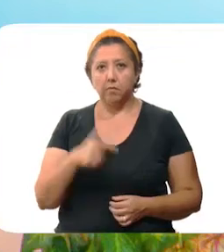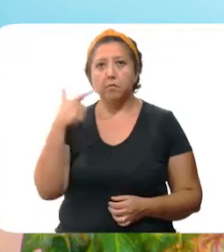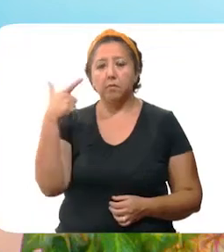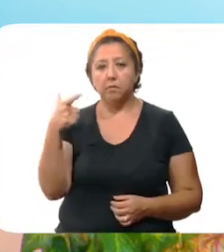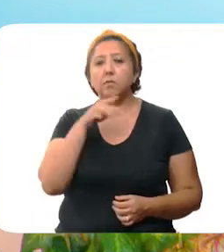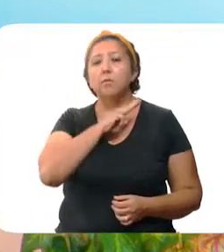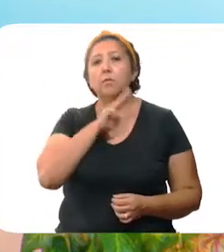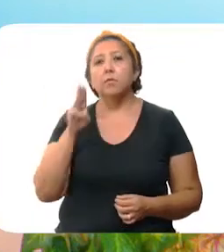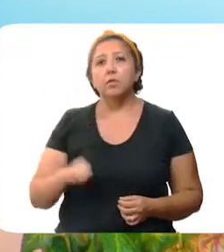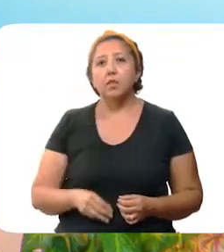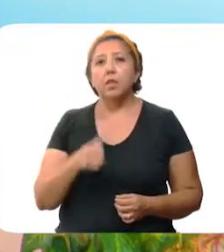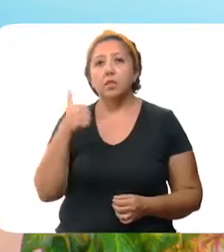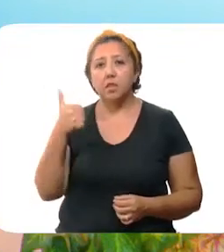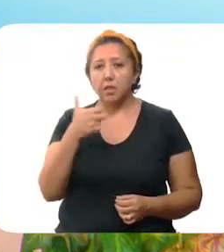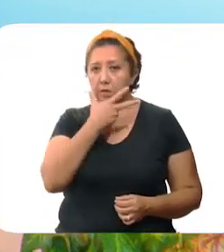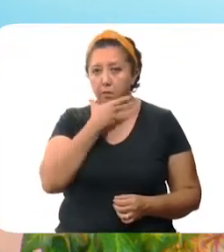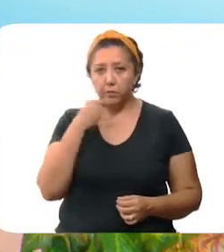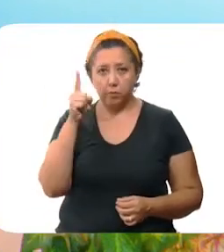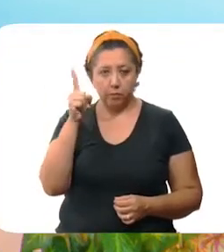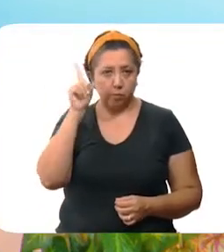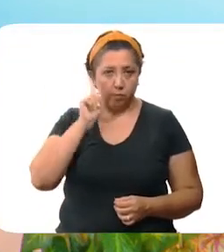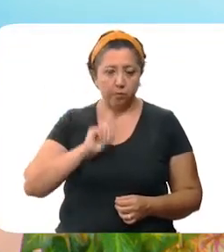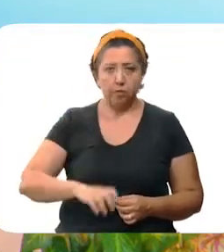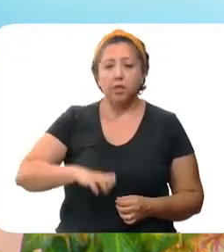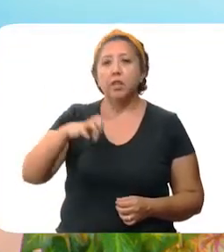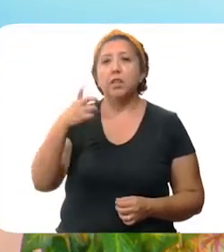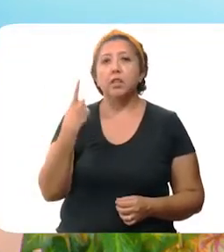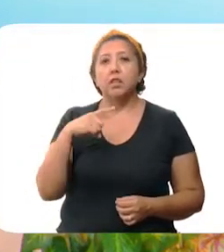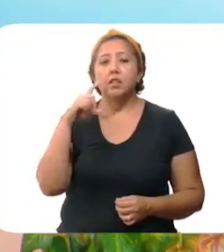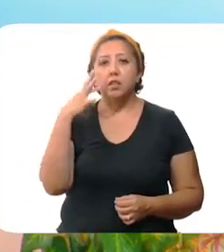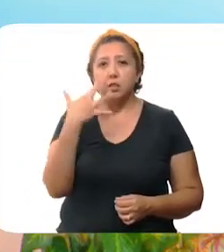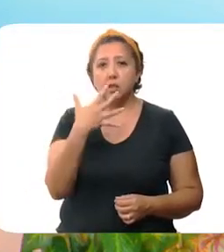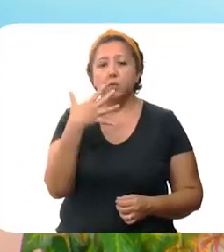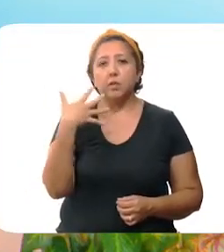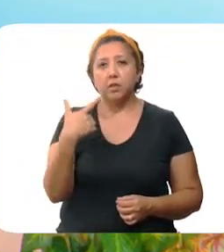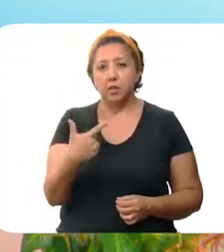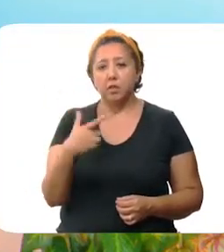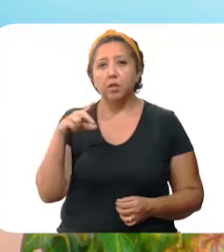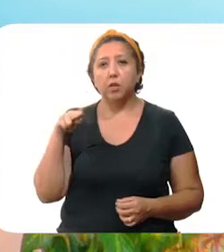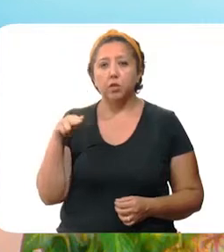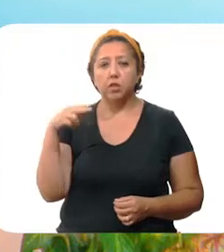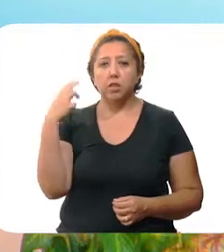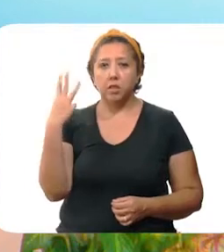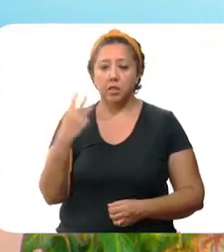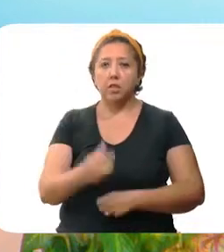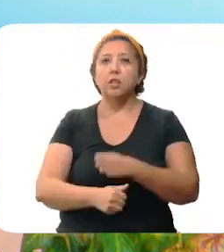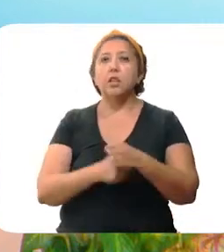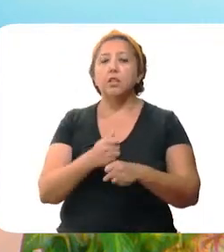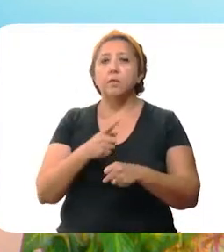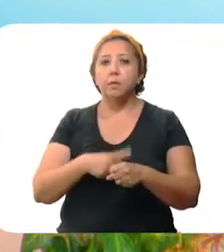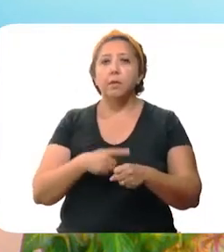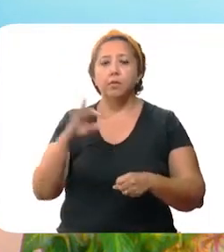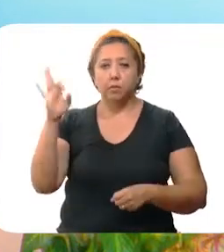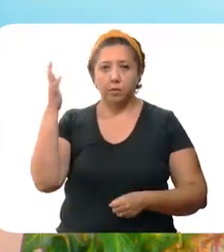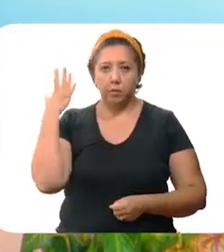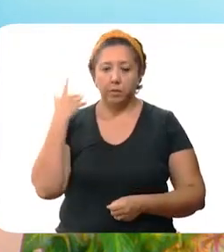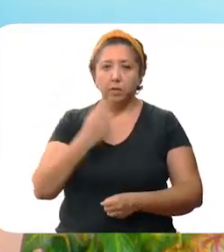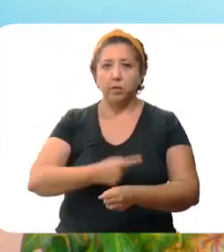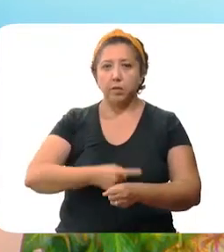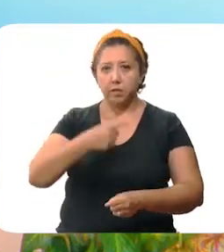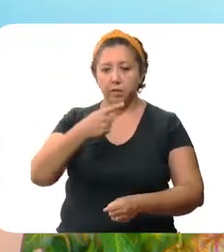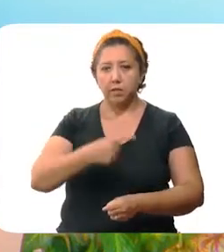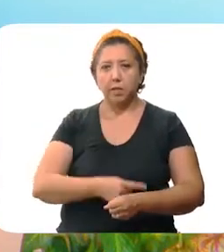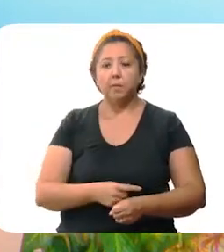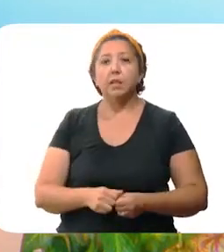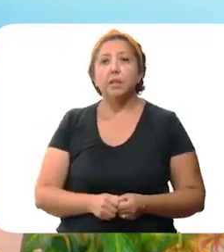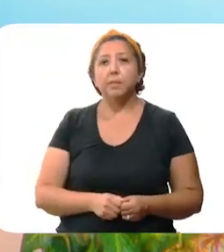7 fallecimientos. Son 6 hombres y una mujer con un rango de edad de 57 a 83 años. Sus principales enfermedades fueron